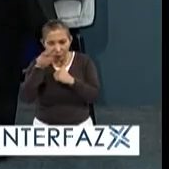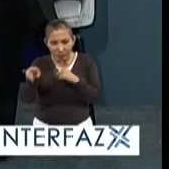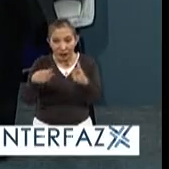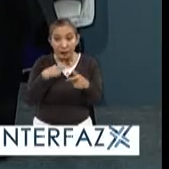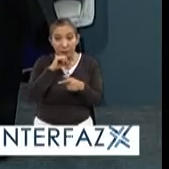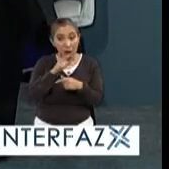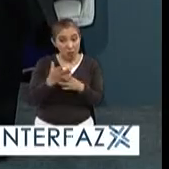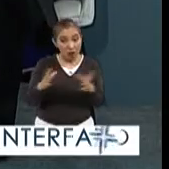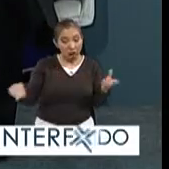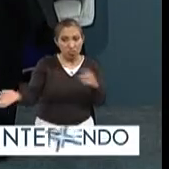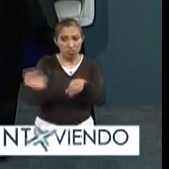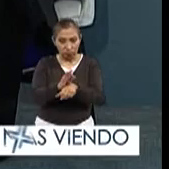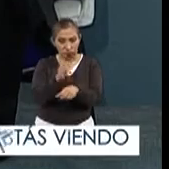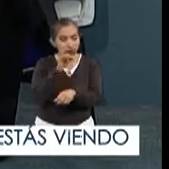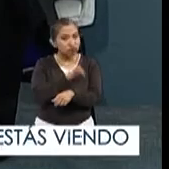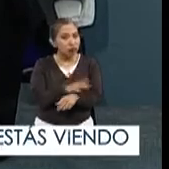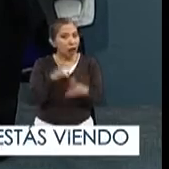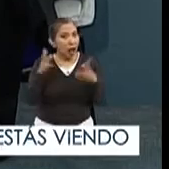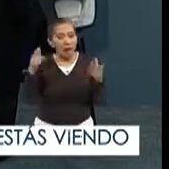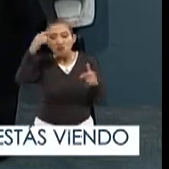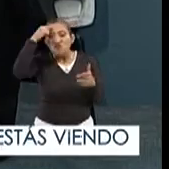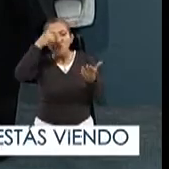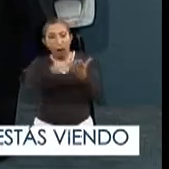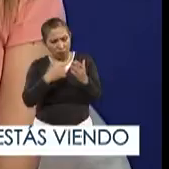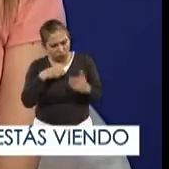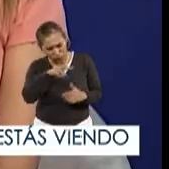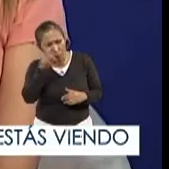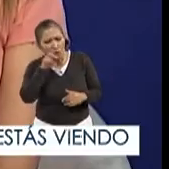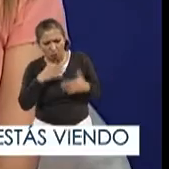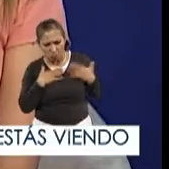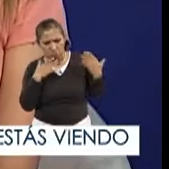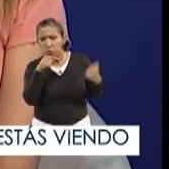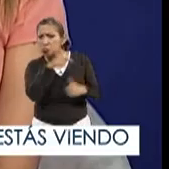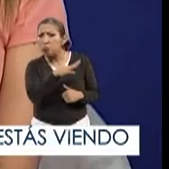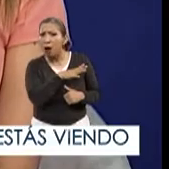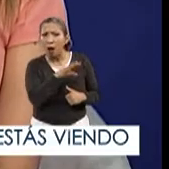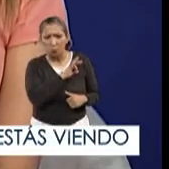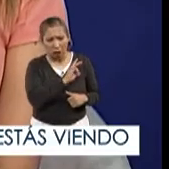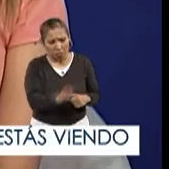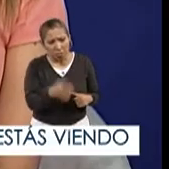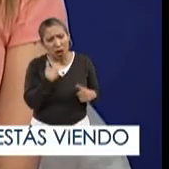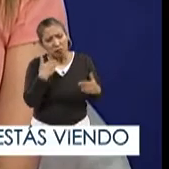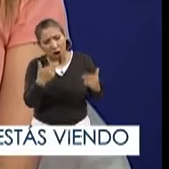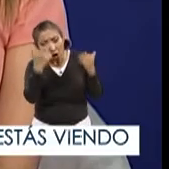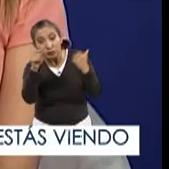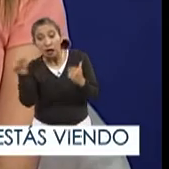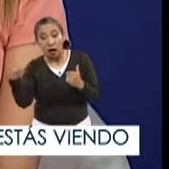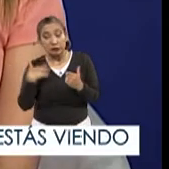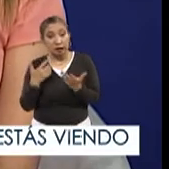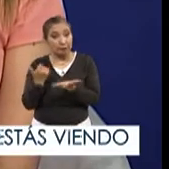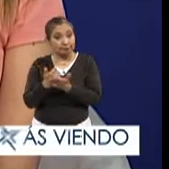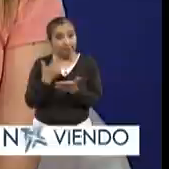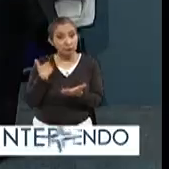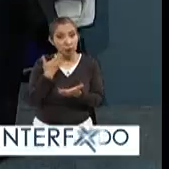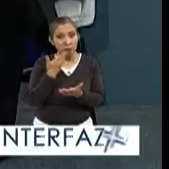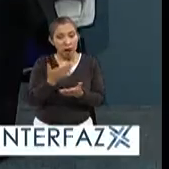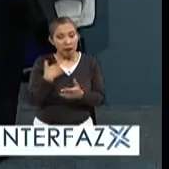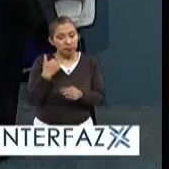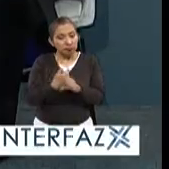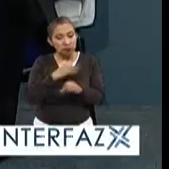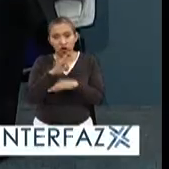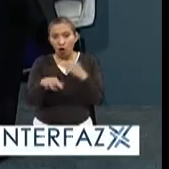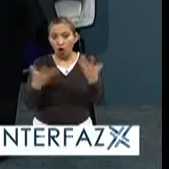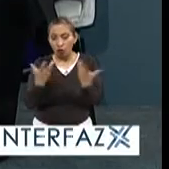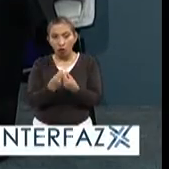son grandes defensores de la mujer, grandes creyentes de las habilidades que tenemos las mujeres. Y es un ejercicio, o ha llegado a ser un ejercicio de